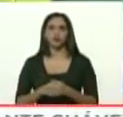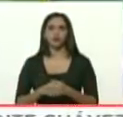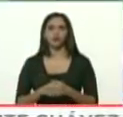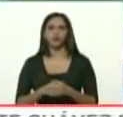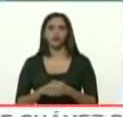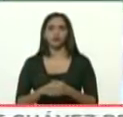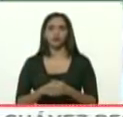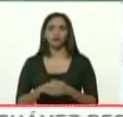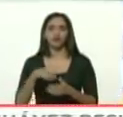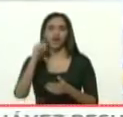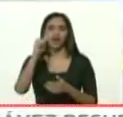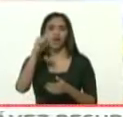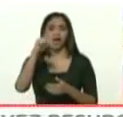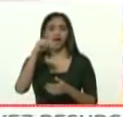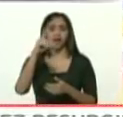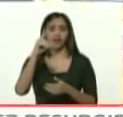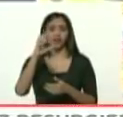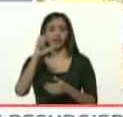Anderson Miguel